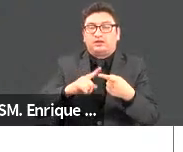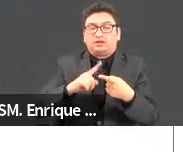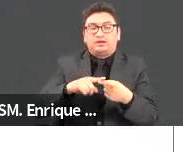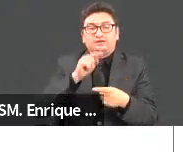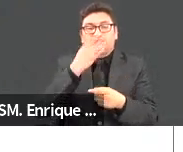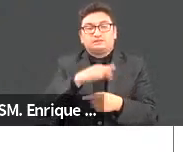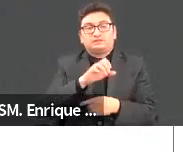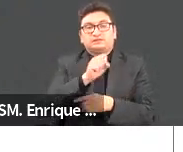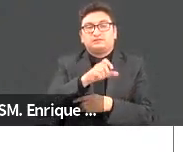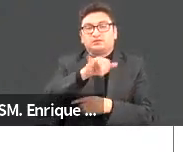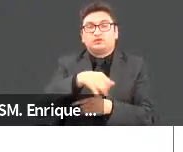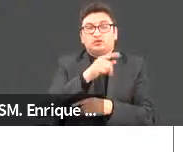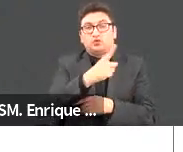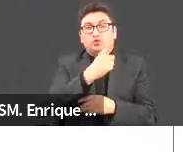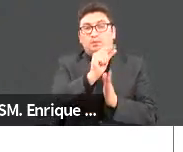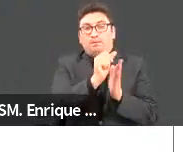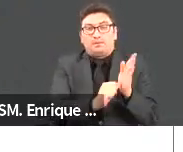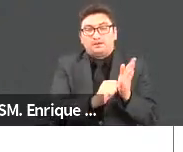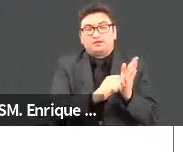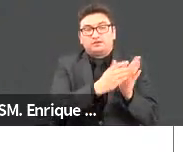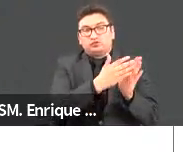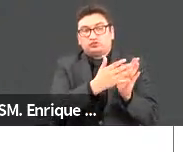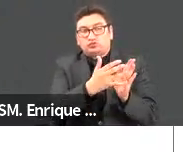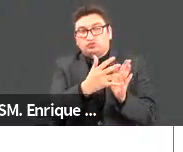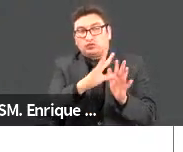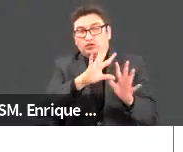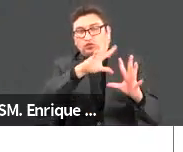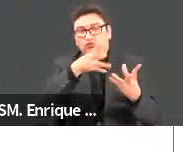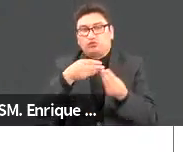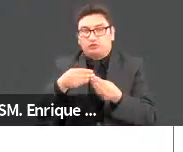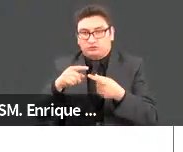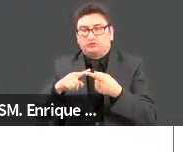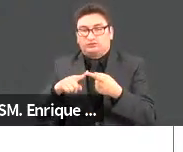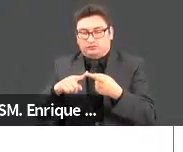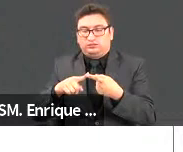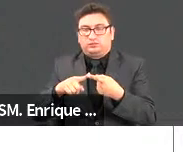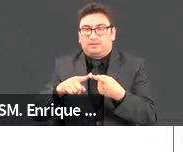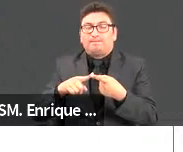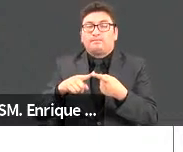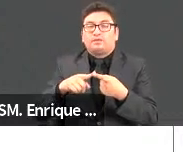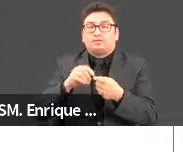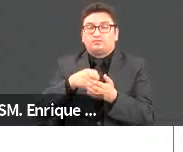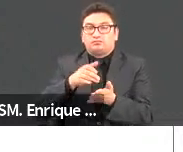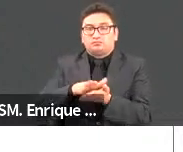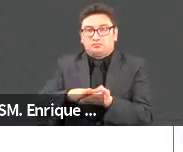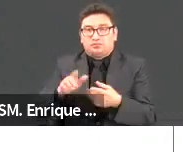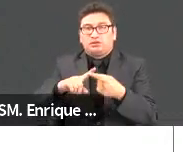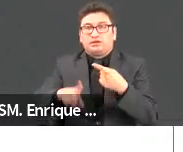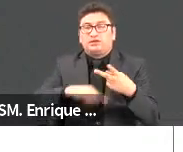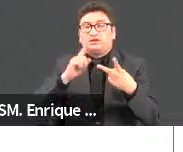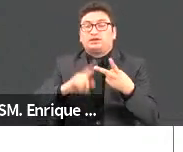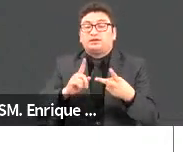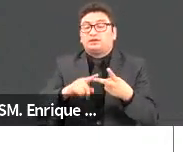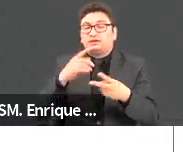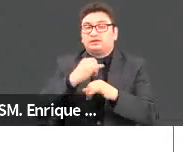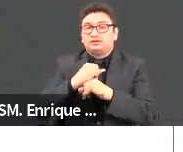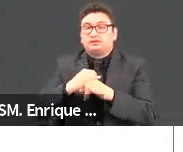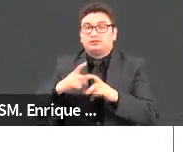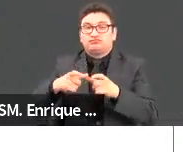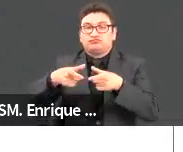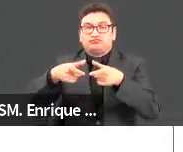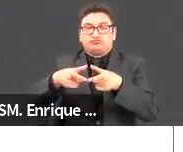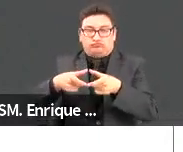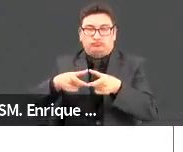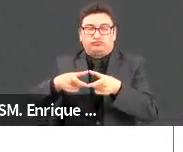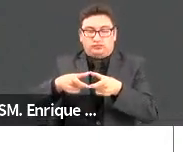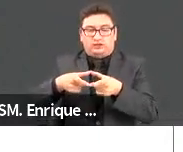semanario durante un mes de calendario. La versión electrónica consistió esencialmente en un CD de